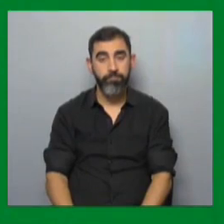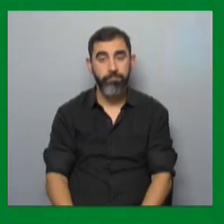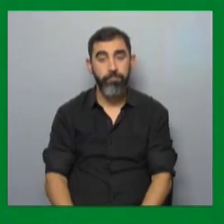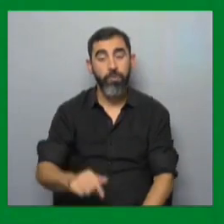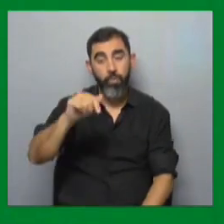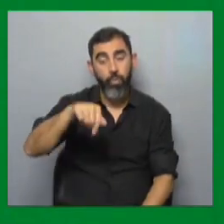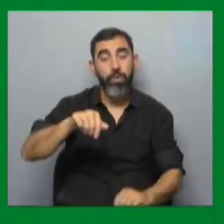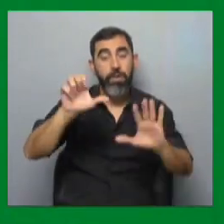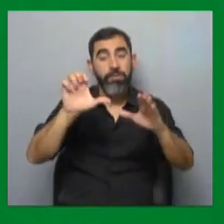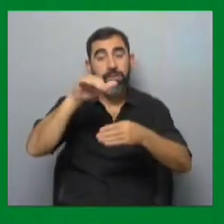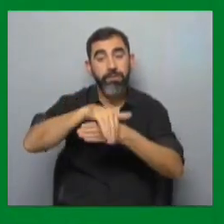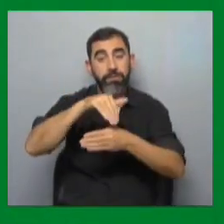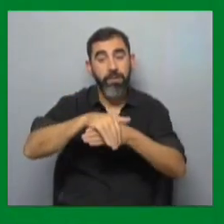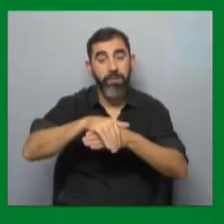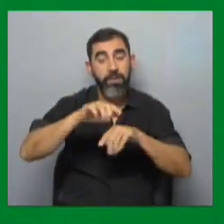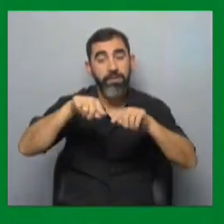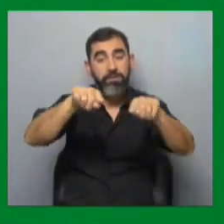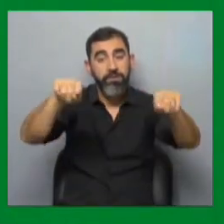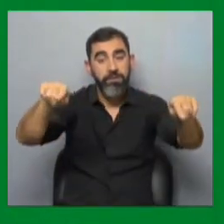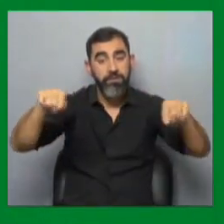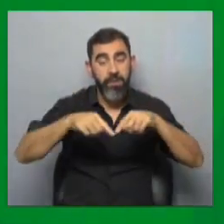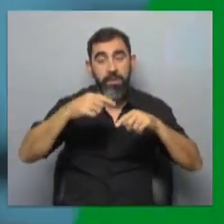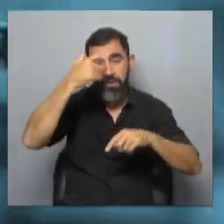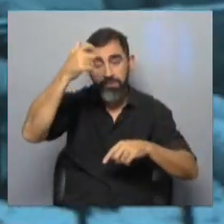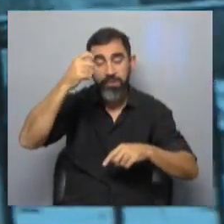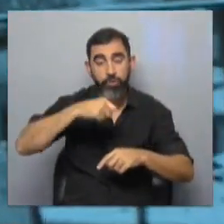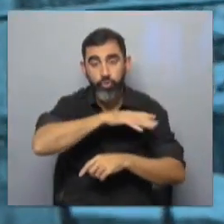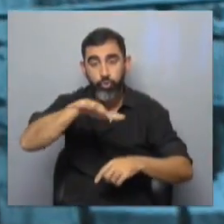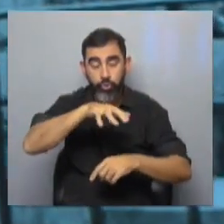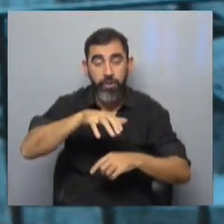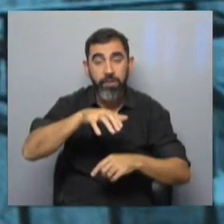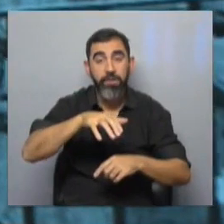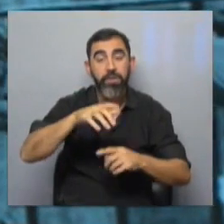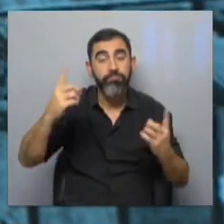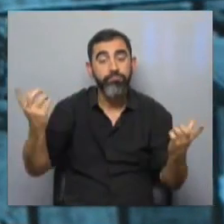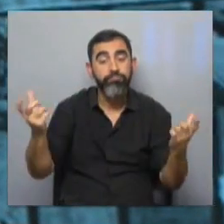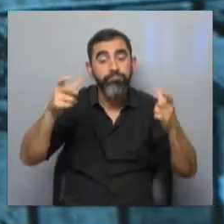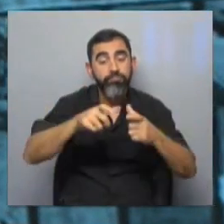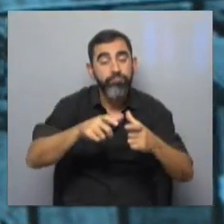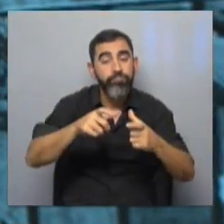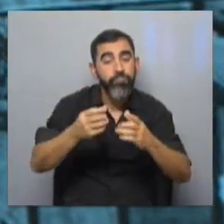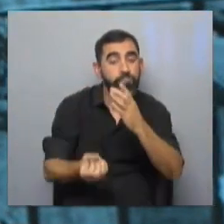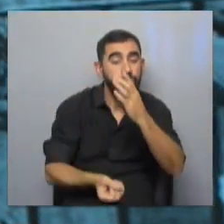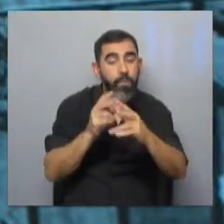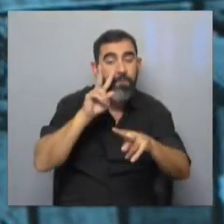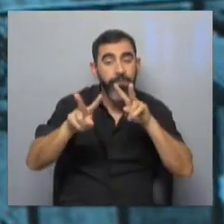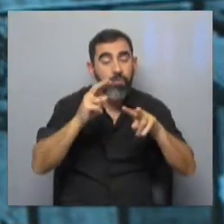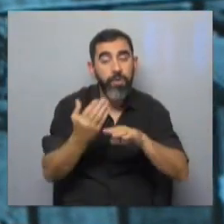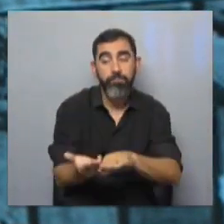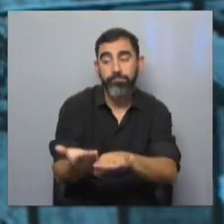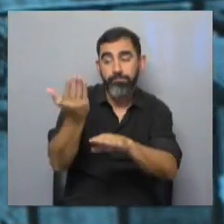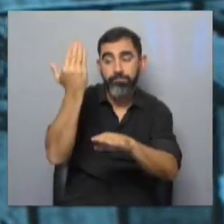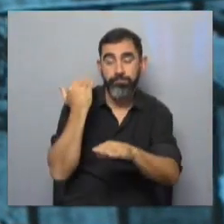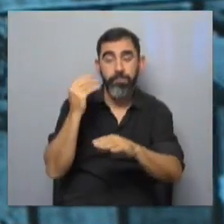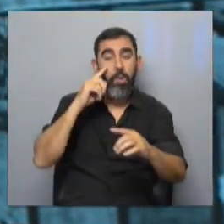Hoy a las 18 horas en la Sala Luisa Cuesta de la Facultad de Ciencias Sociales se va a realizar un encuentro que propone nuevas miradas al pasado reciente